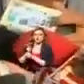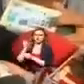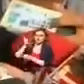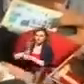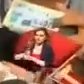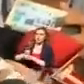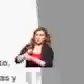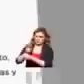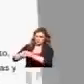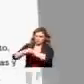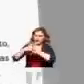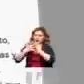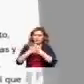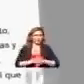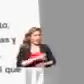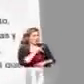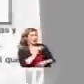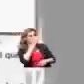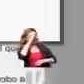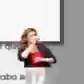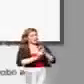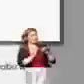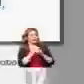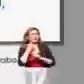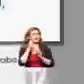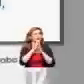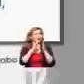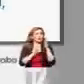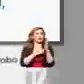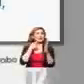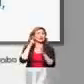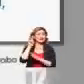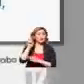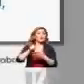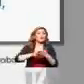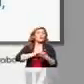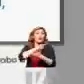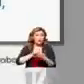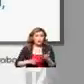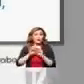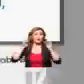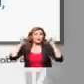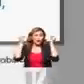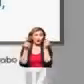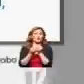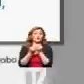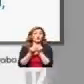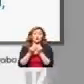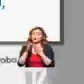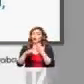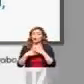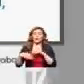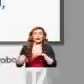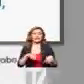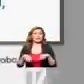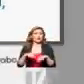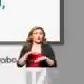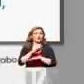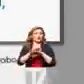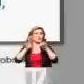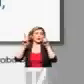Interpol tomó en cuenta el artículo 3 de su estatuto que dice: está rigurosamente prohibida a la organización toda actividad o intervención